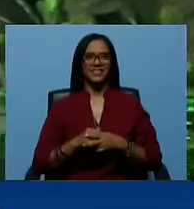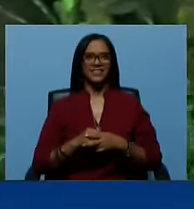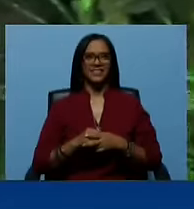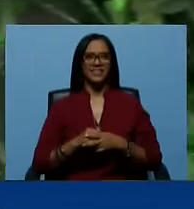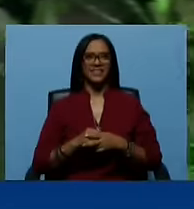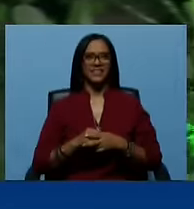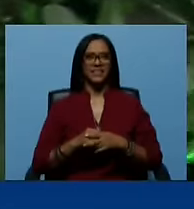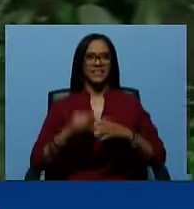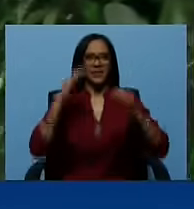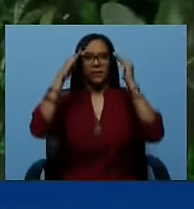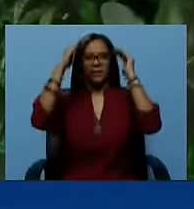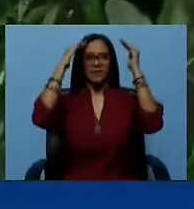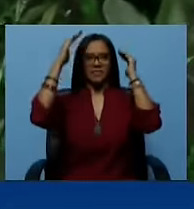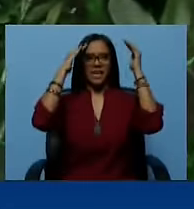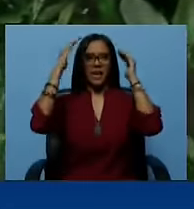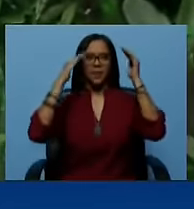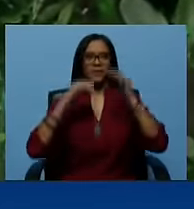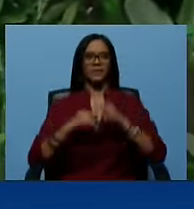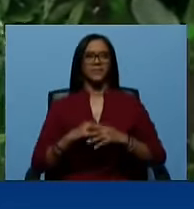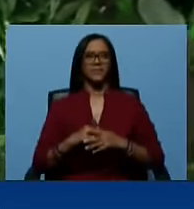Un saludo, pues.